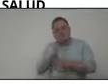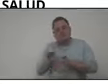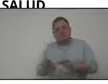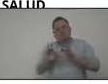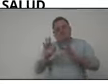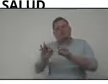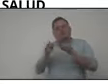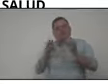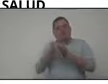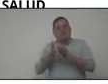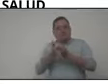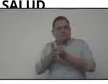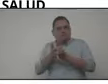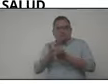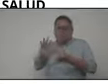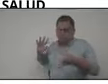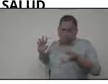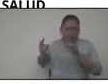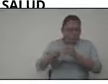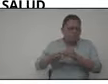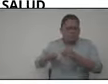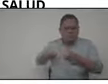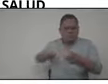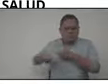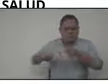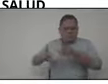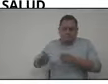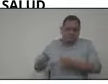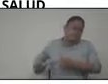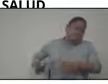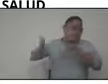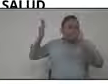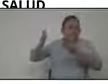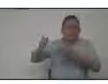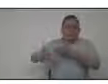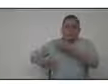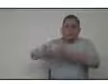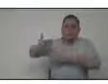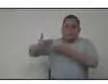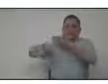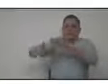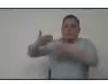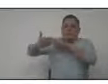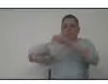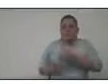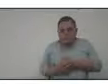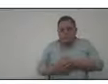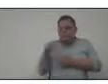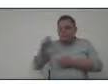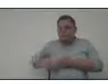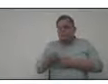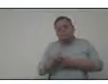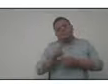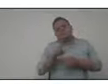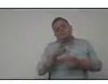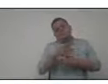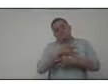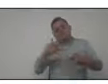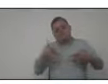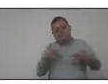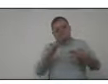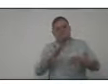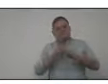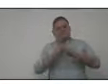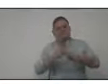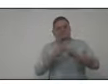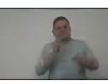el cual se le dio mayor relevancia, poco a poco vamos a ver, y sistema de seguridad de salud en el trabajo.